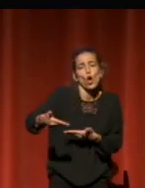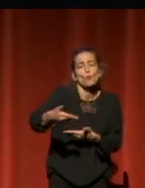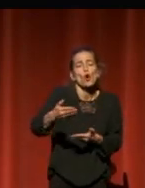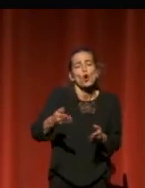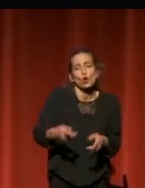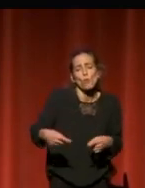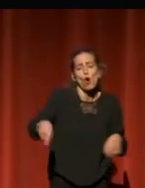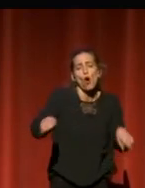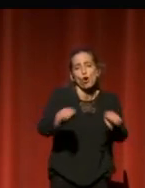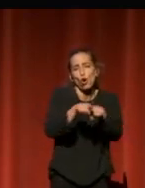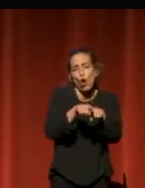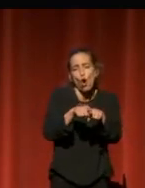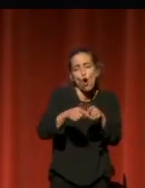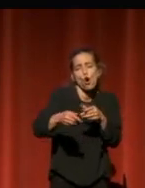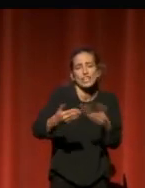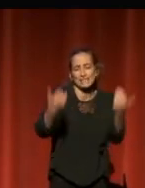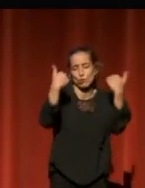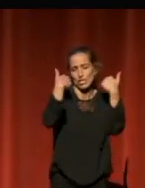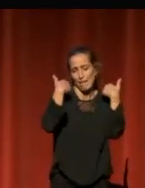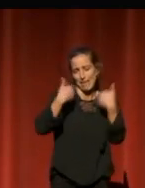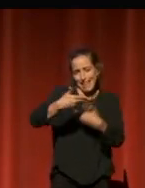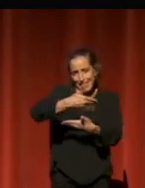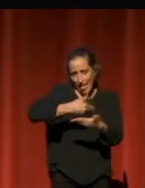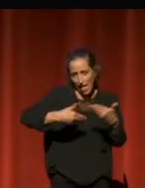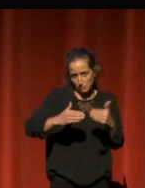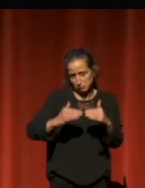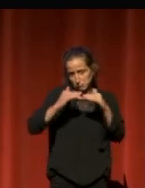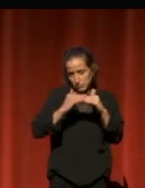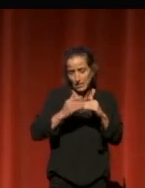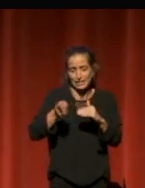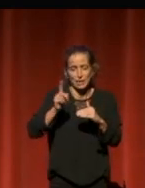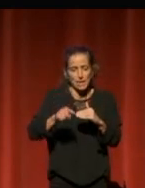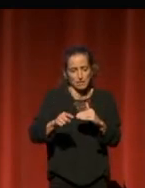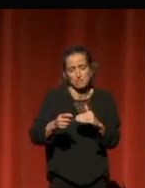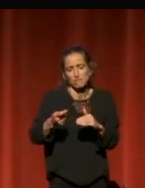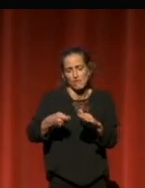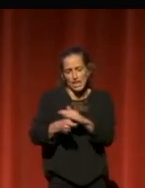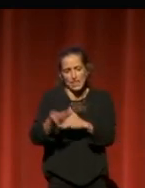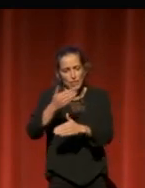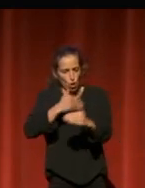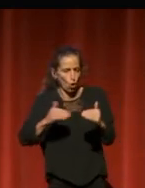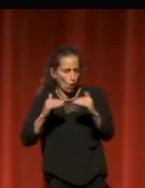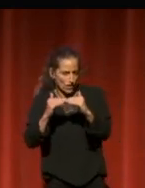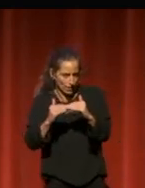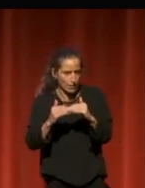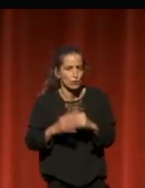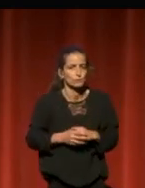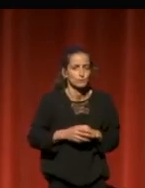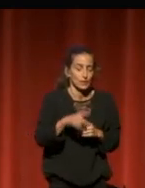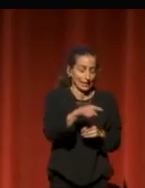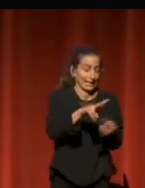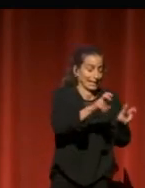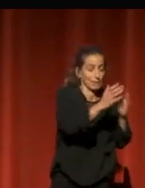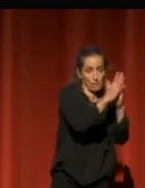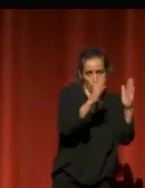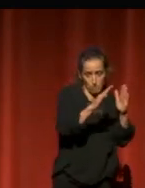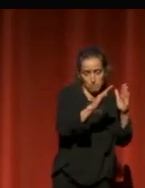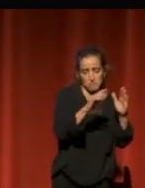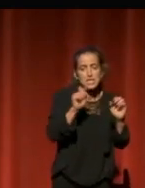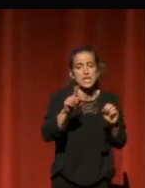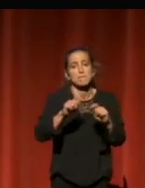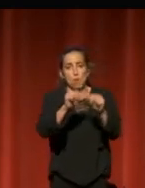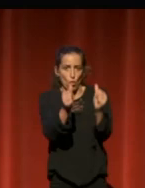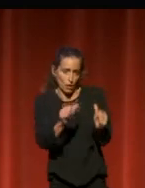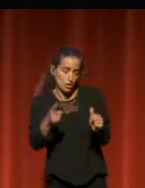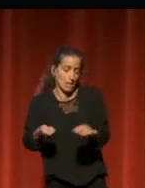cofinanciación. Corresponsabilidad en los servicios bibliotecarios, en el modelo y cofinanciación en pagarlo, ¿no? O sea,